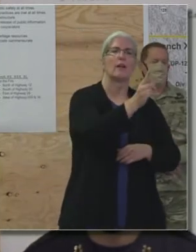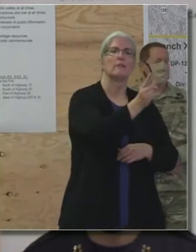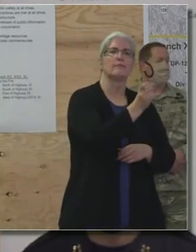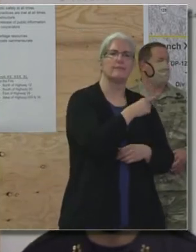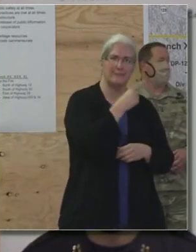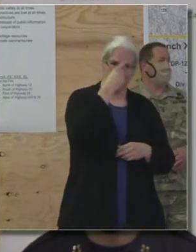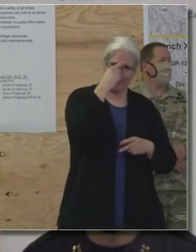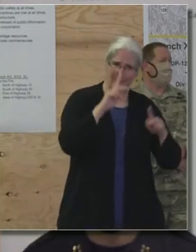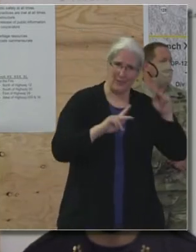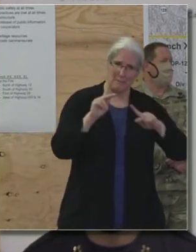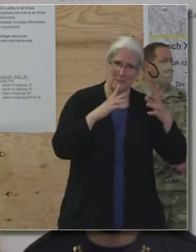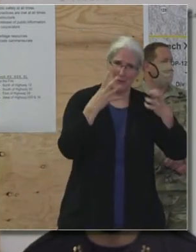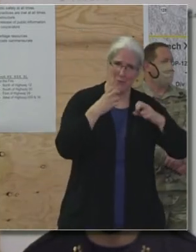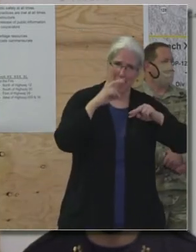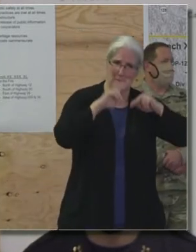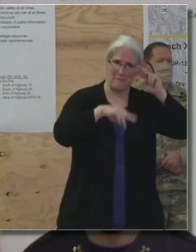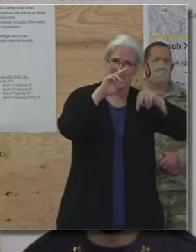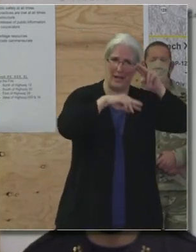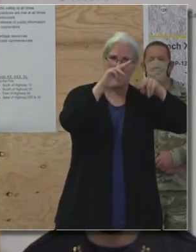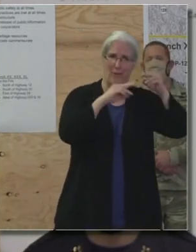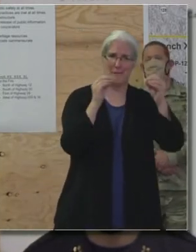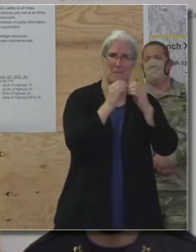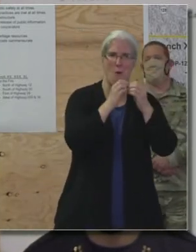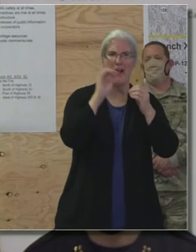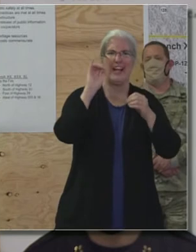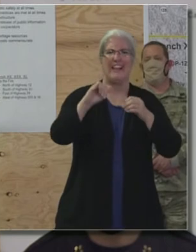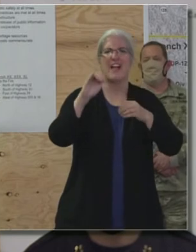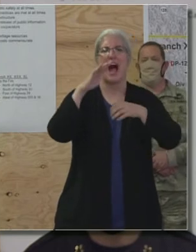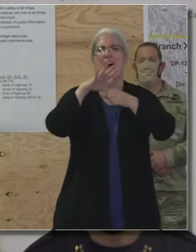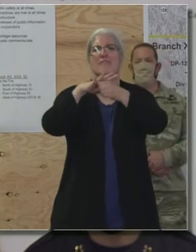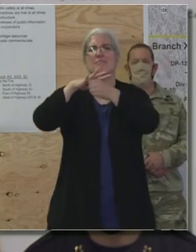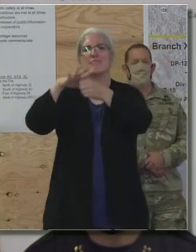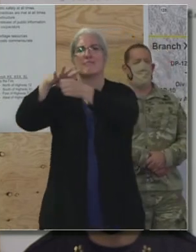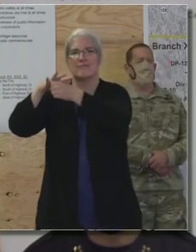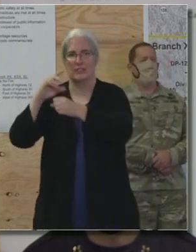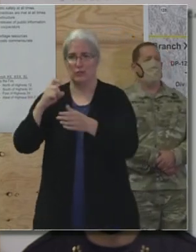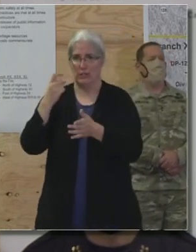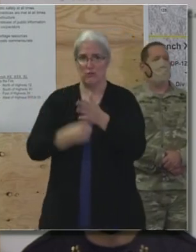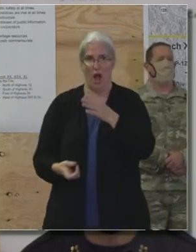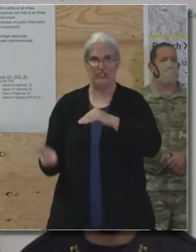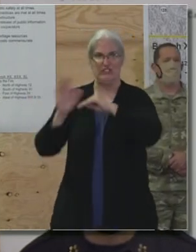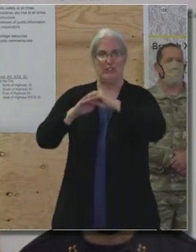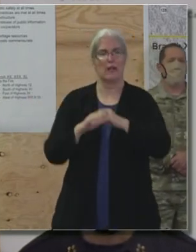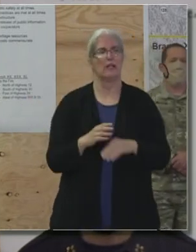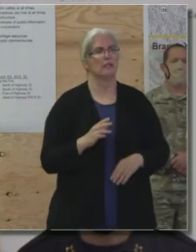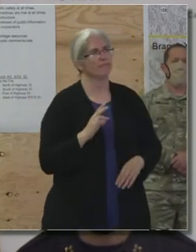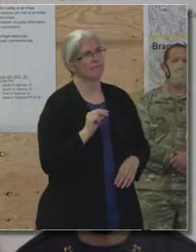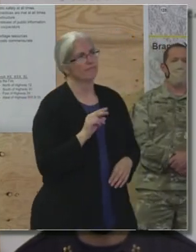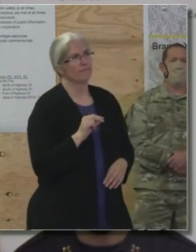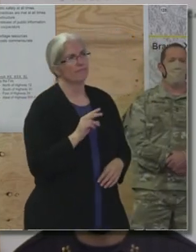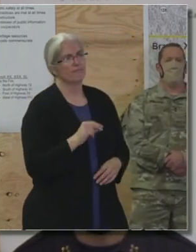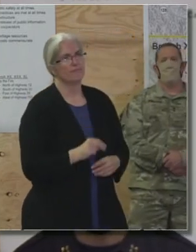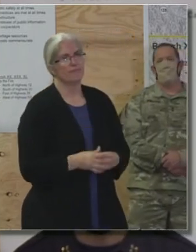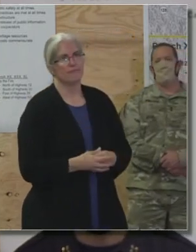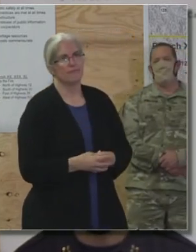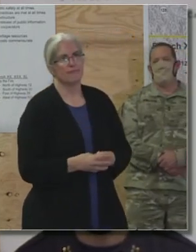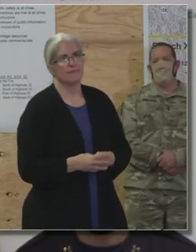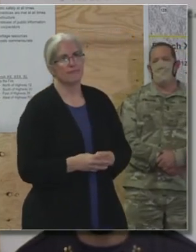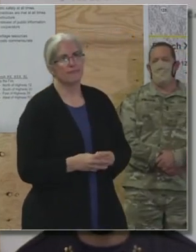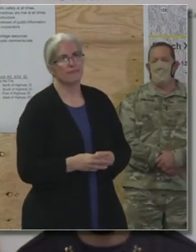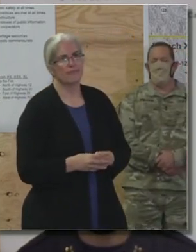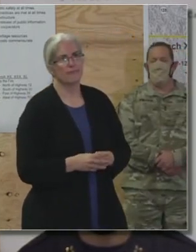es un sobrecargo para estos no las he considerado hasta el momento los reporteros también tienen preguntas